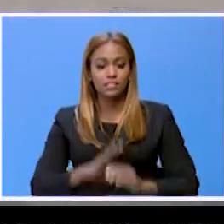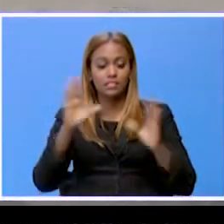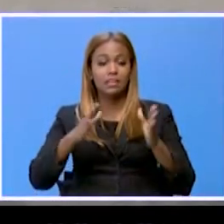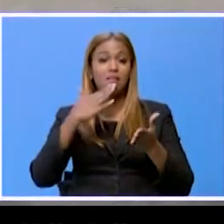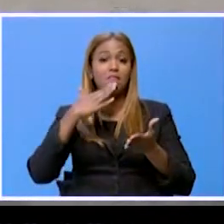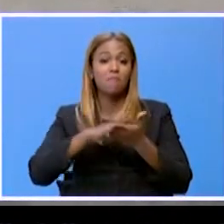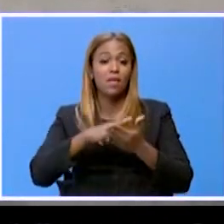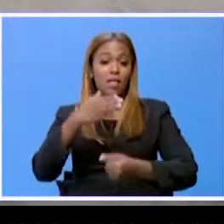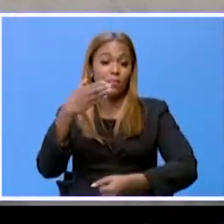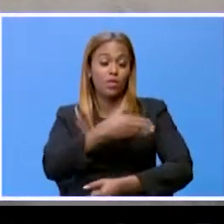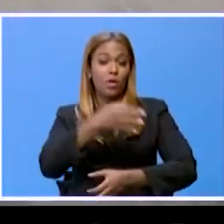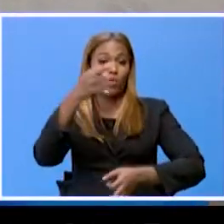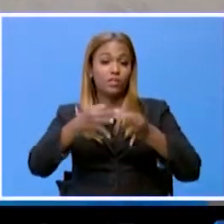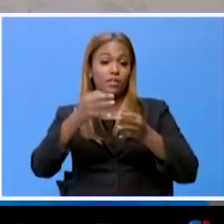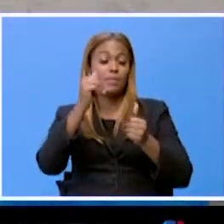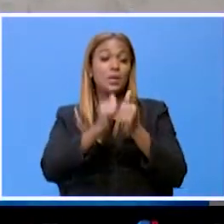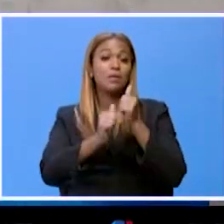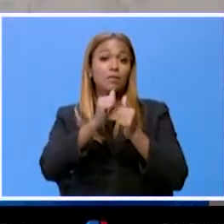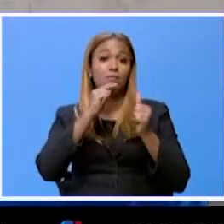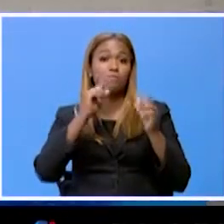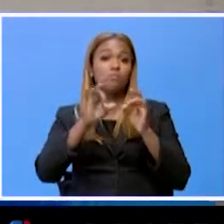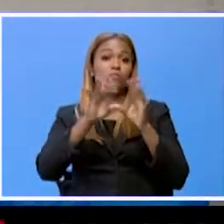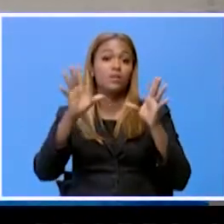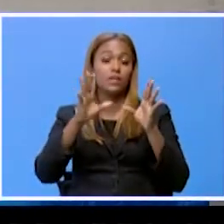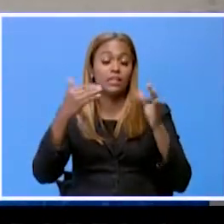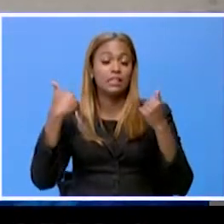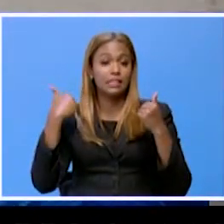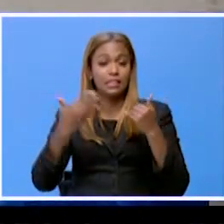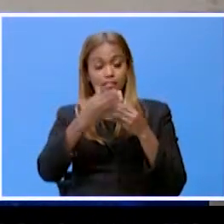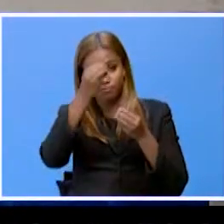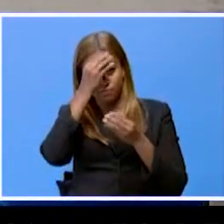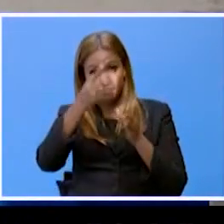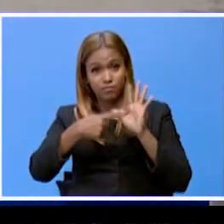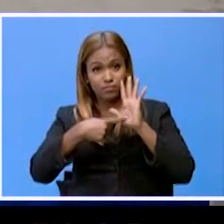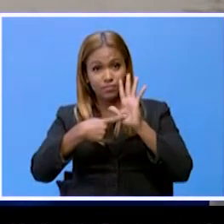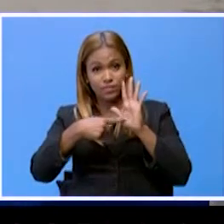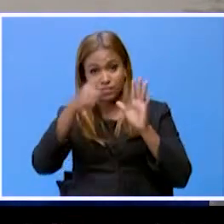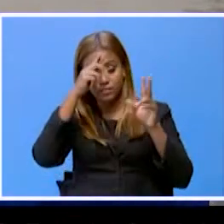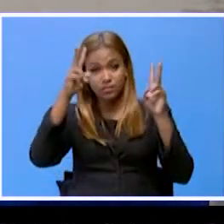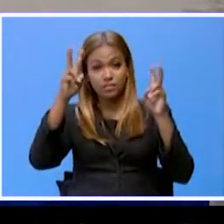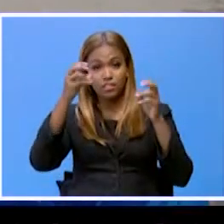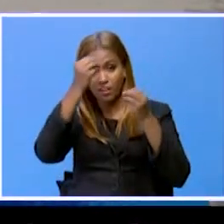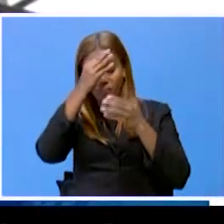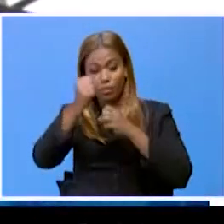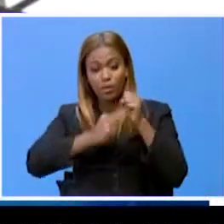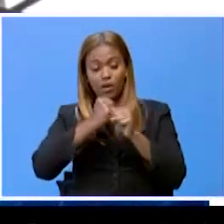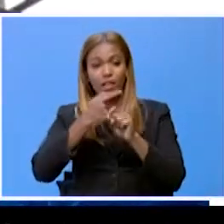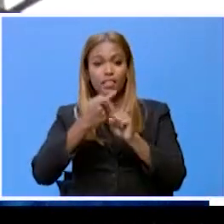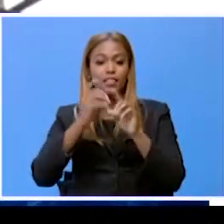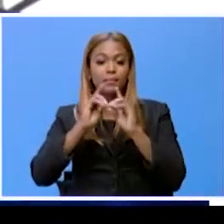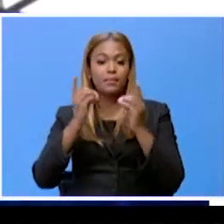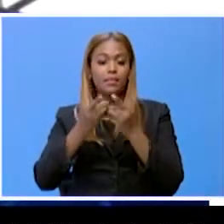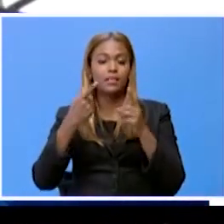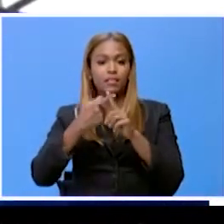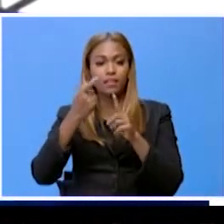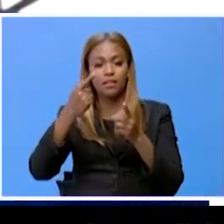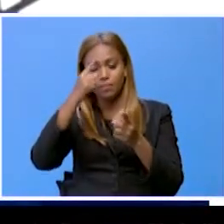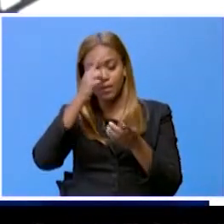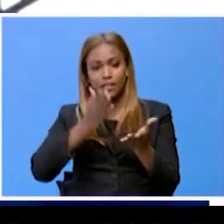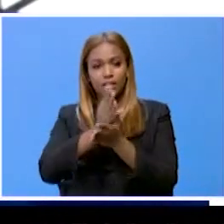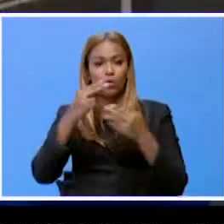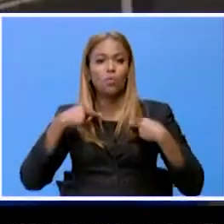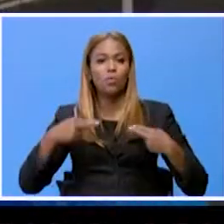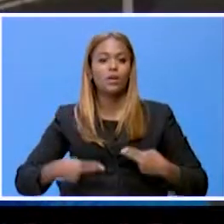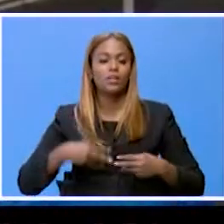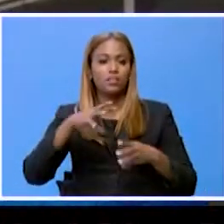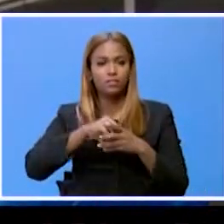del Poder Judicial fue un problema grave, revela parte del informe, titulado Informe Anual del Departamento de Estado sobre los Derechos Humanos